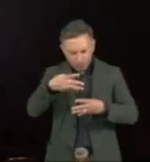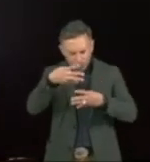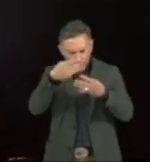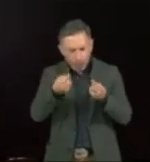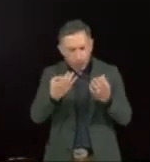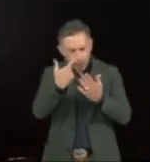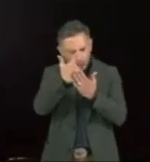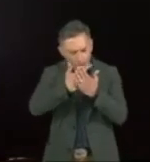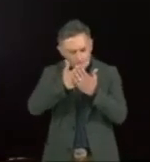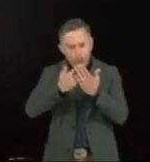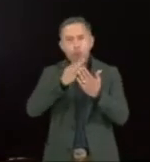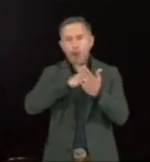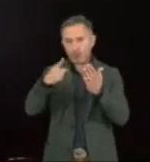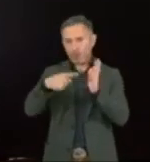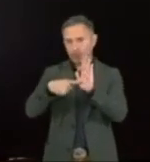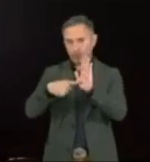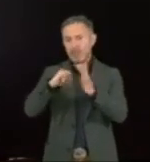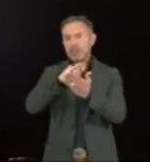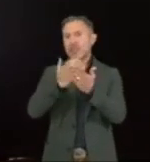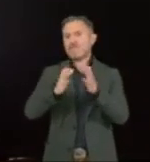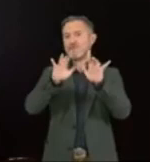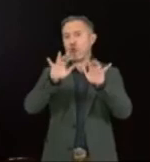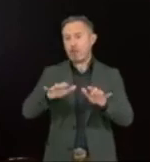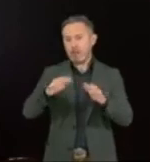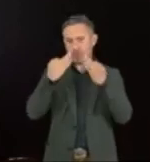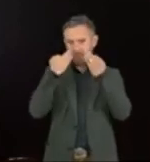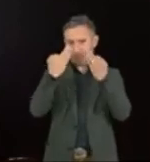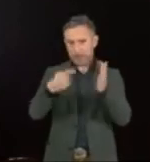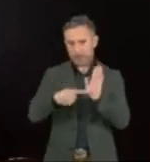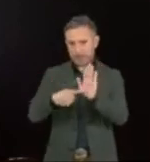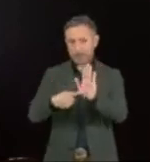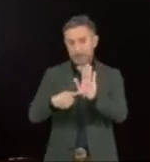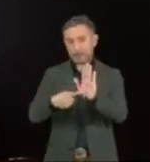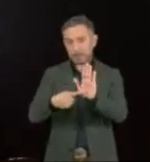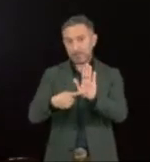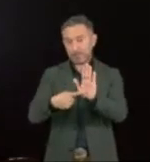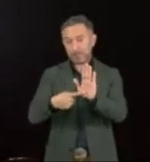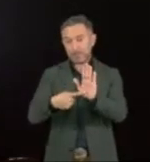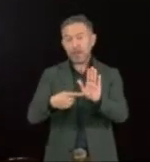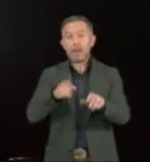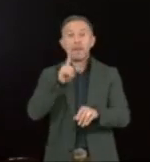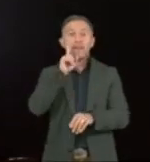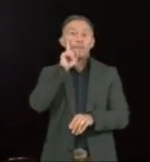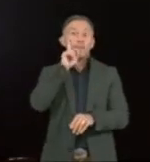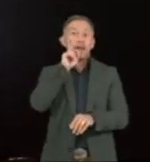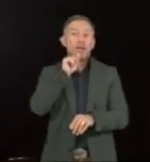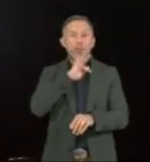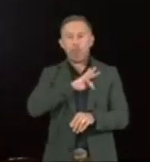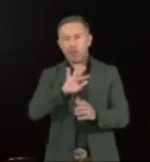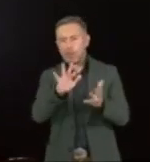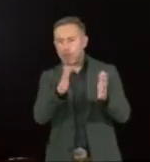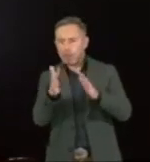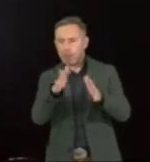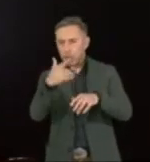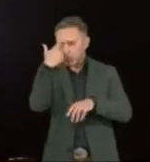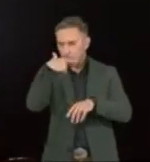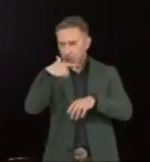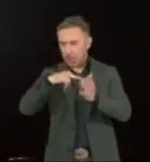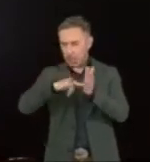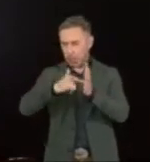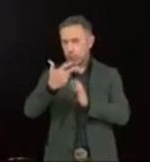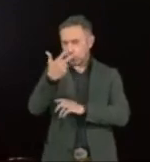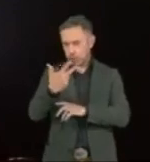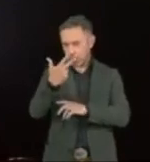presentar el informe correspondiente el día de mañana estimamos hacia las 8 de la noche pero repito